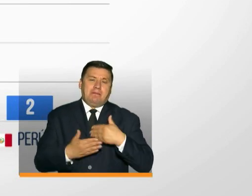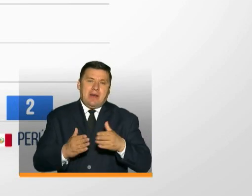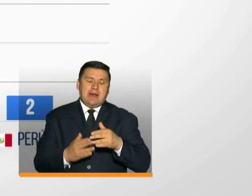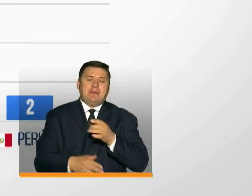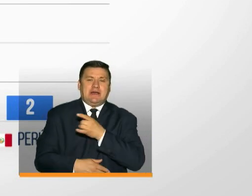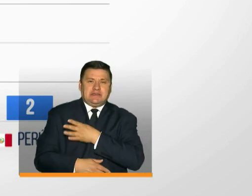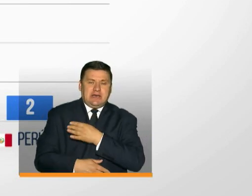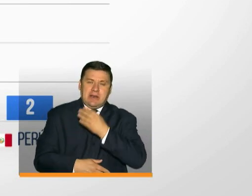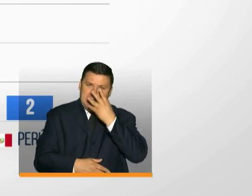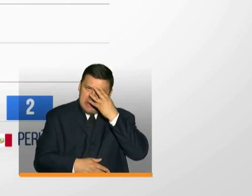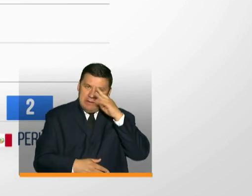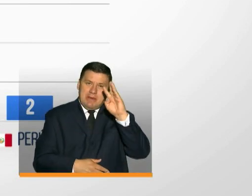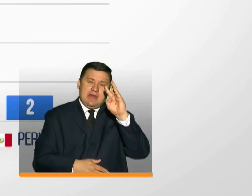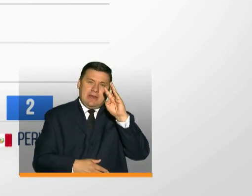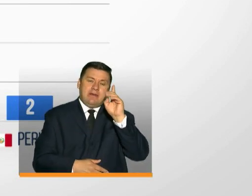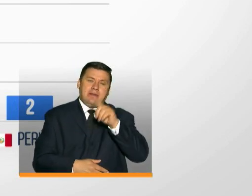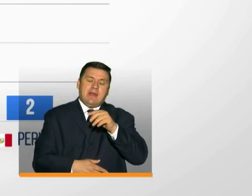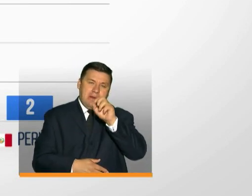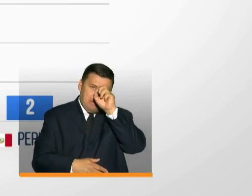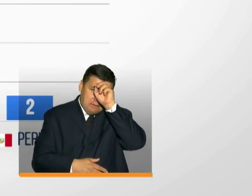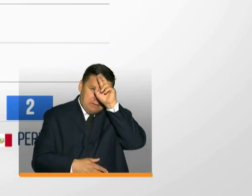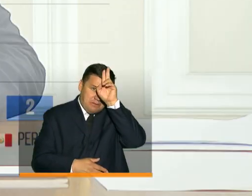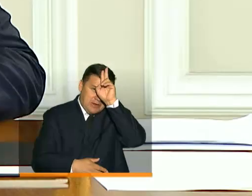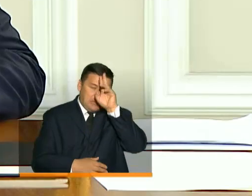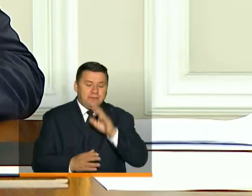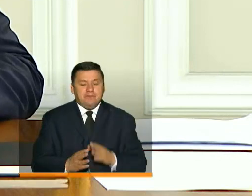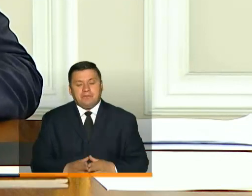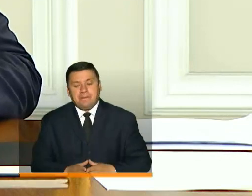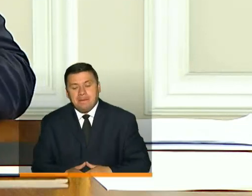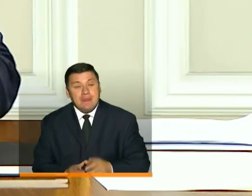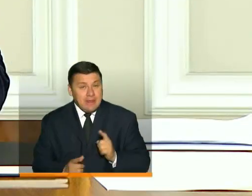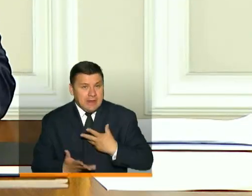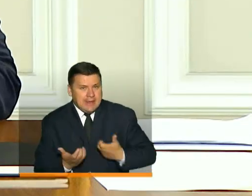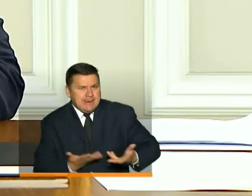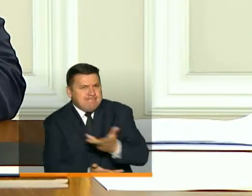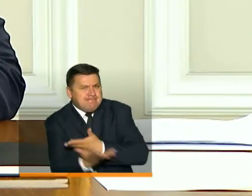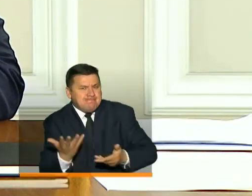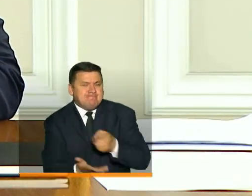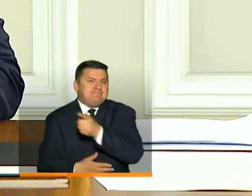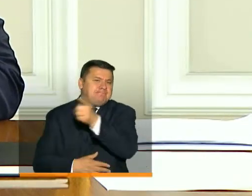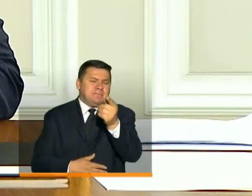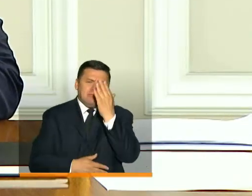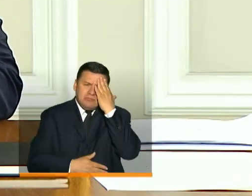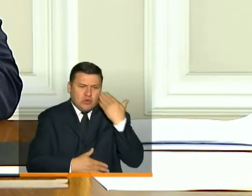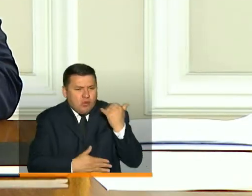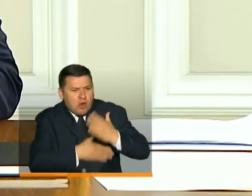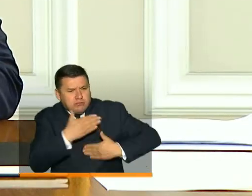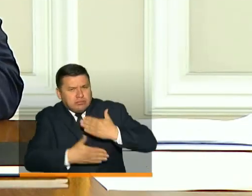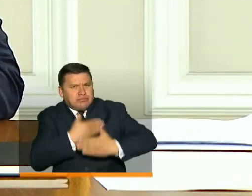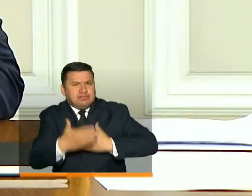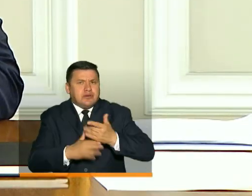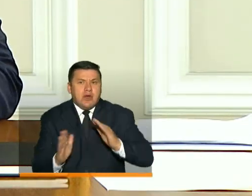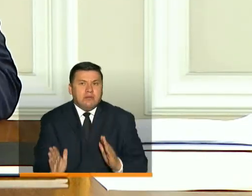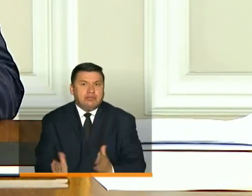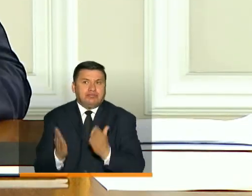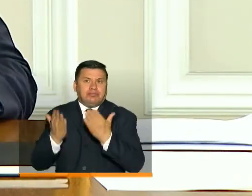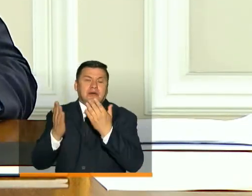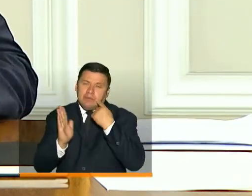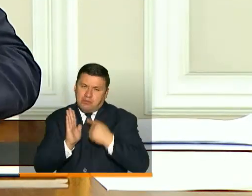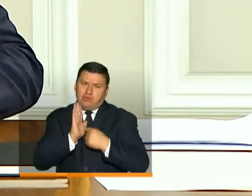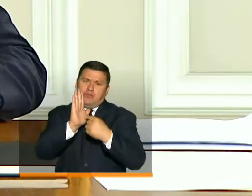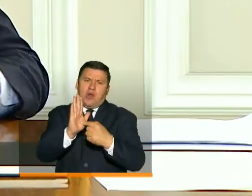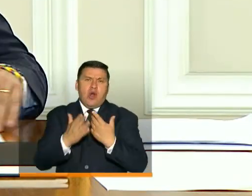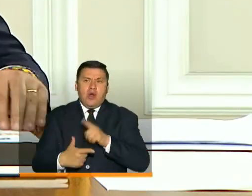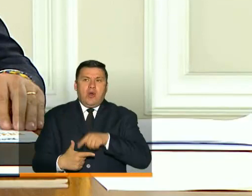Chile, a México y a Perú. Y quiero también compartirles a ustedes cómo estamos avanzando en recuperación,